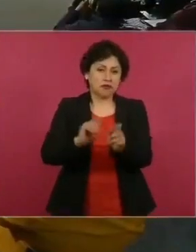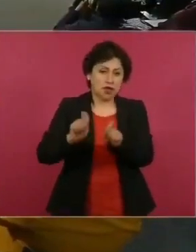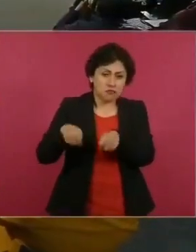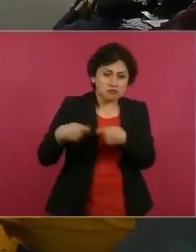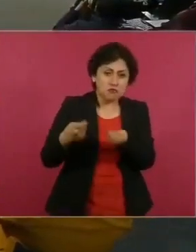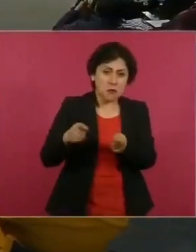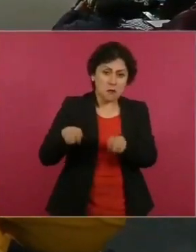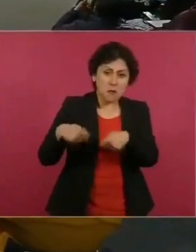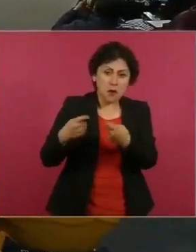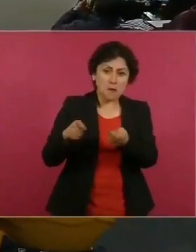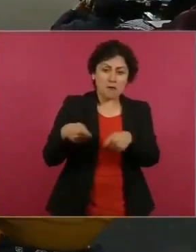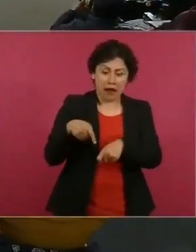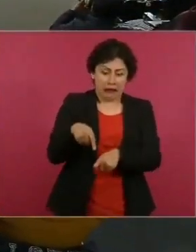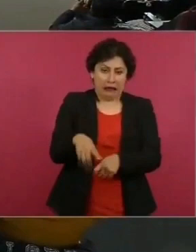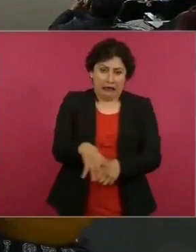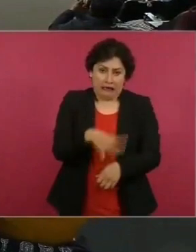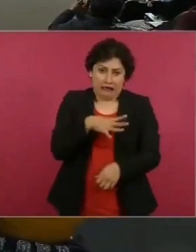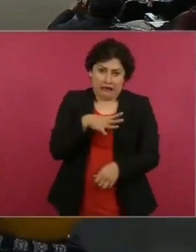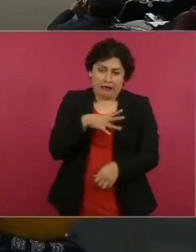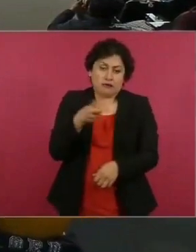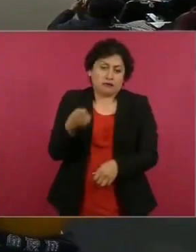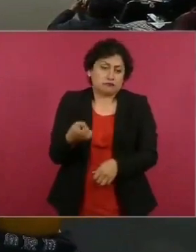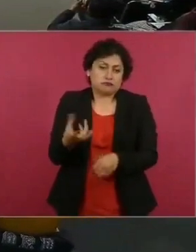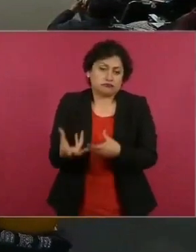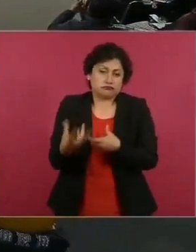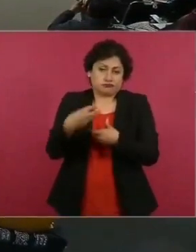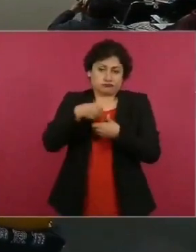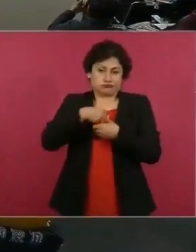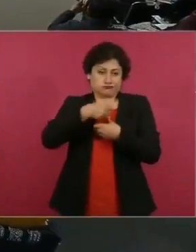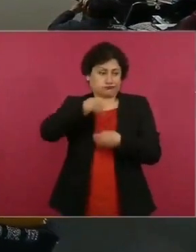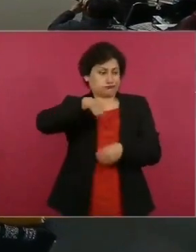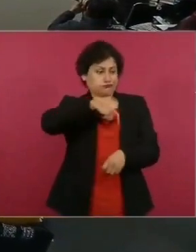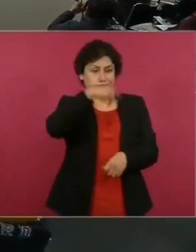ahí, y eso es lo que somos como mexicanos.